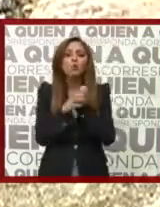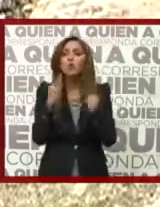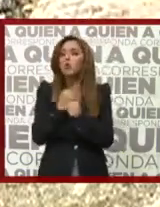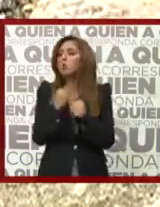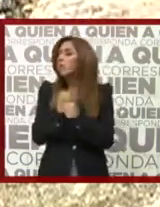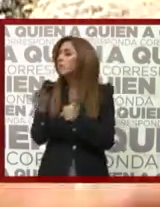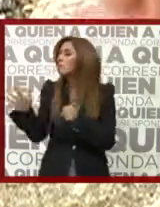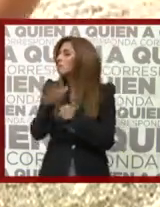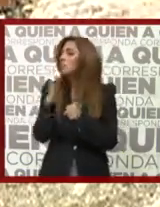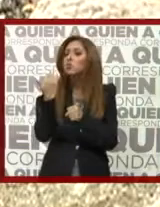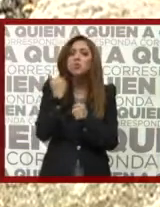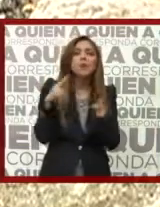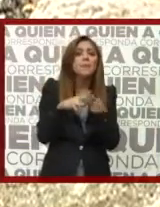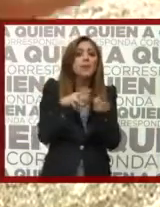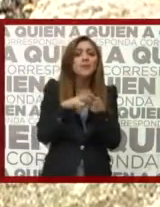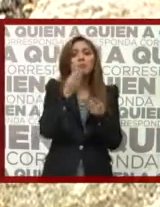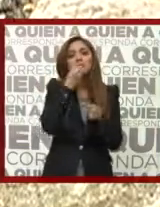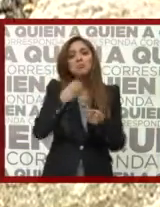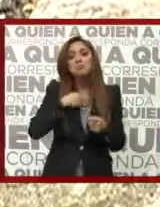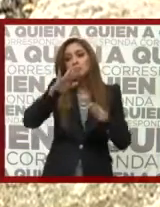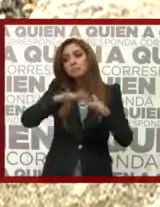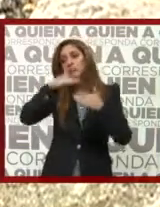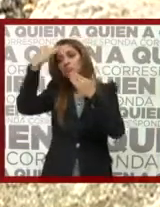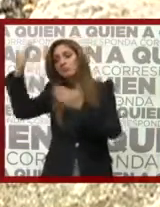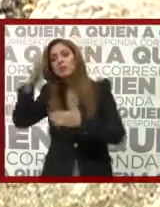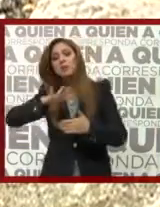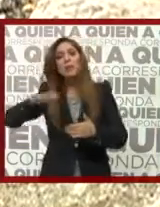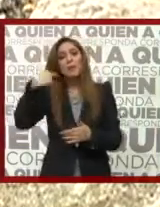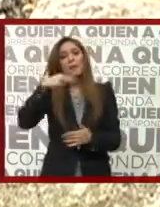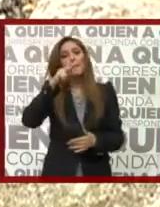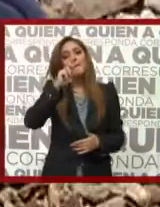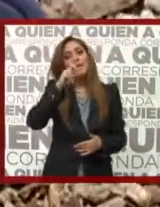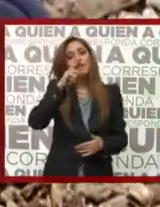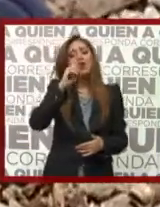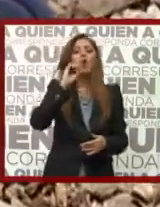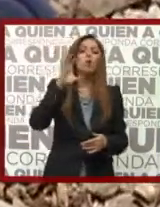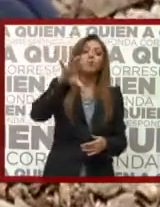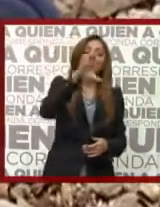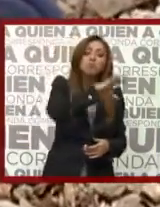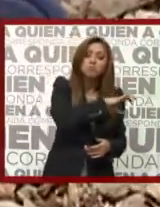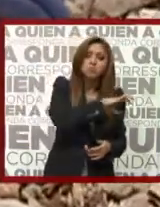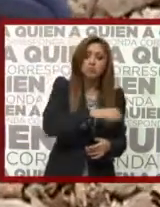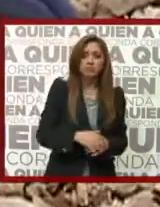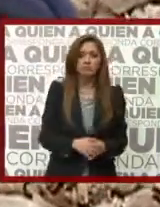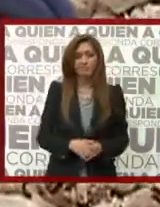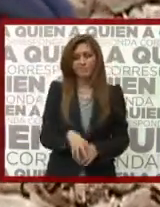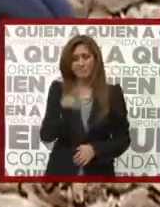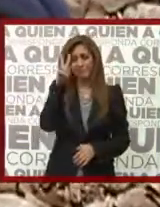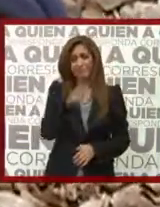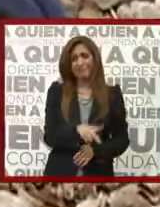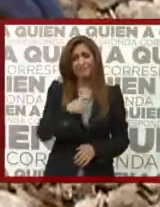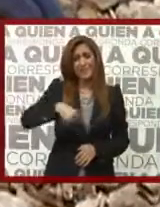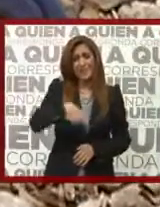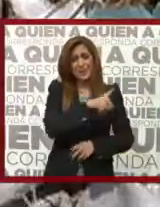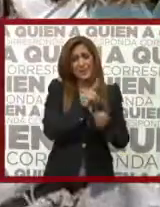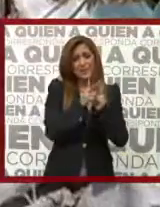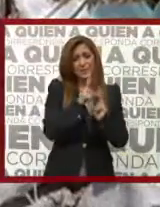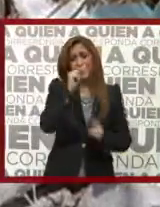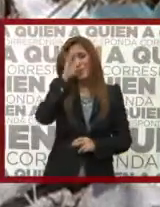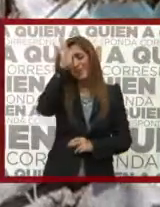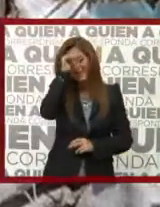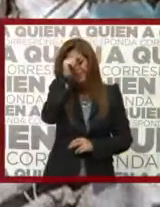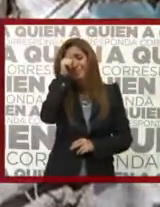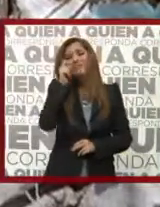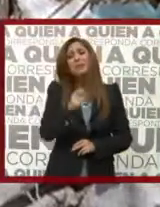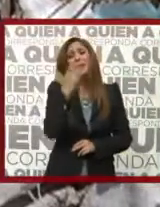ningún parque, no hay. Tenemos que cruzar periférico para que los niños vayan al parque o ir a otras colonias. Esta situación es insoportable para estos ciudadanos, por